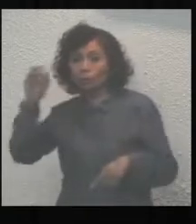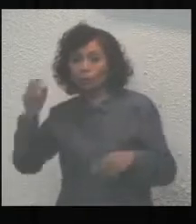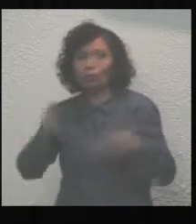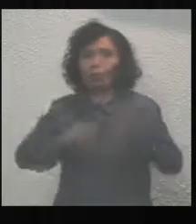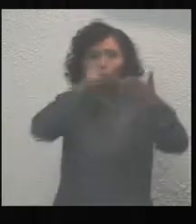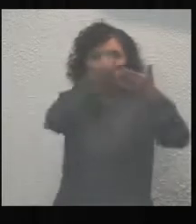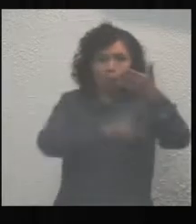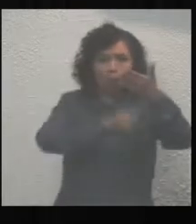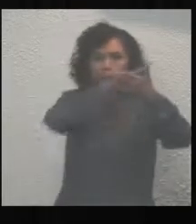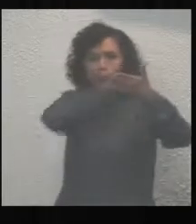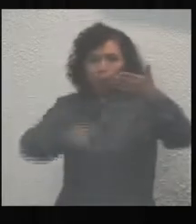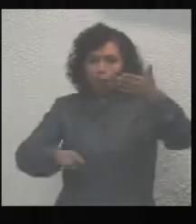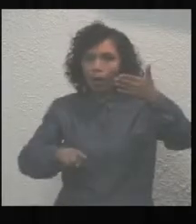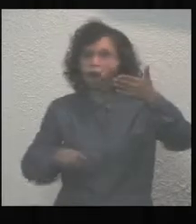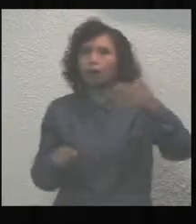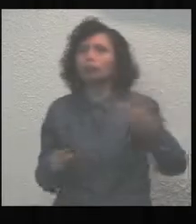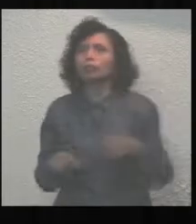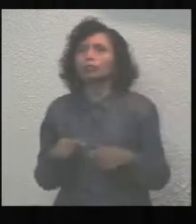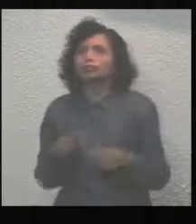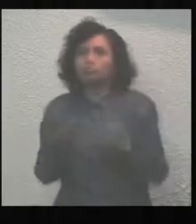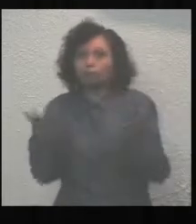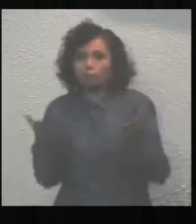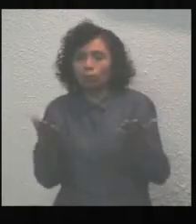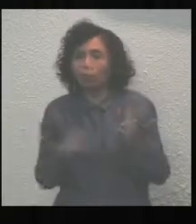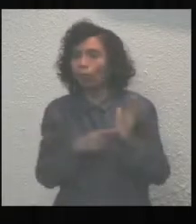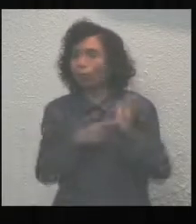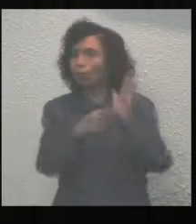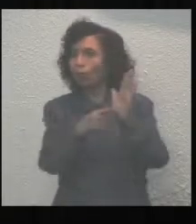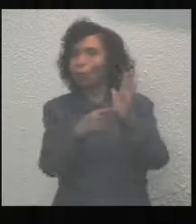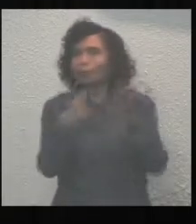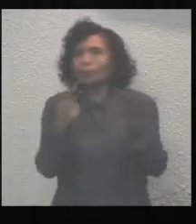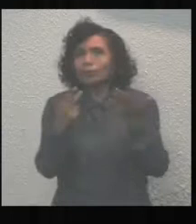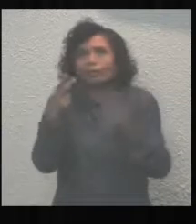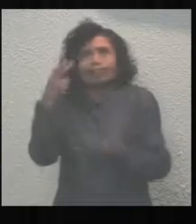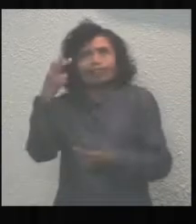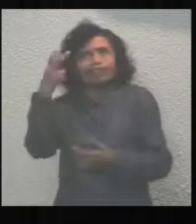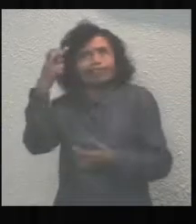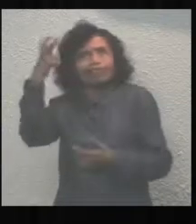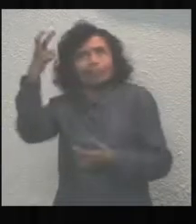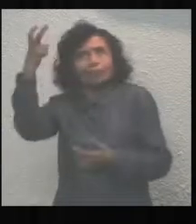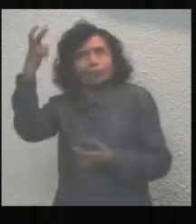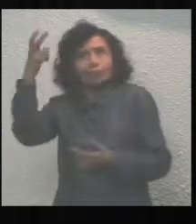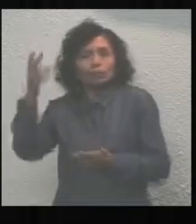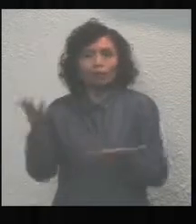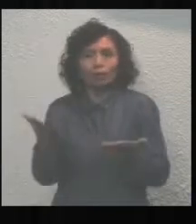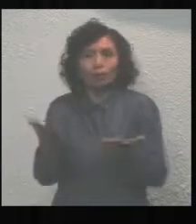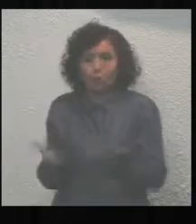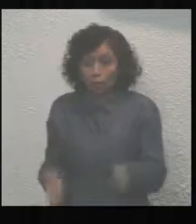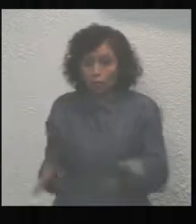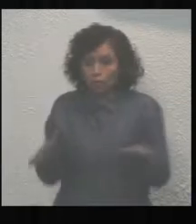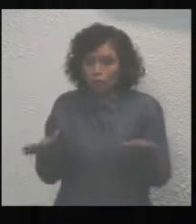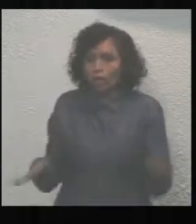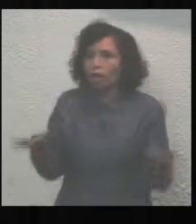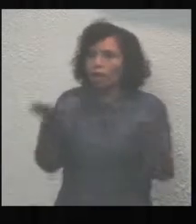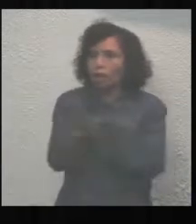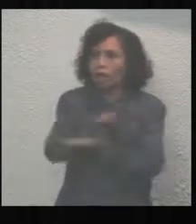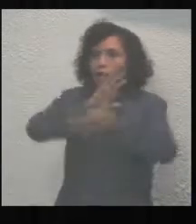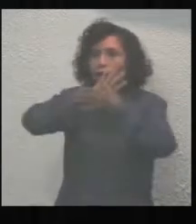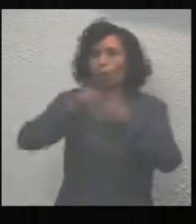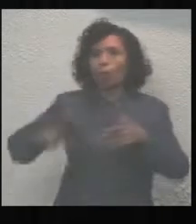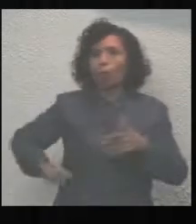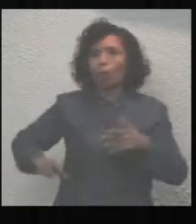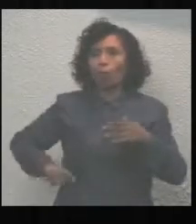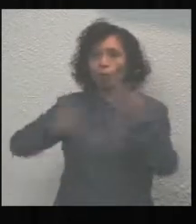clara contundente y y con una amplia expectativa para que se instaure en un gobierno transformador